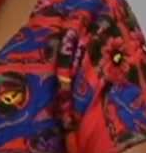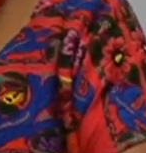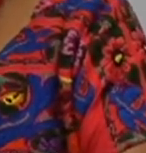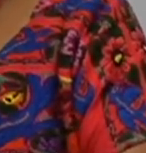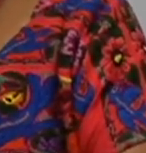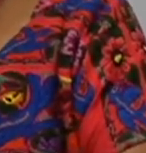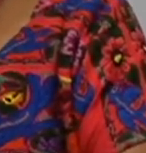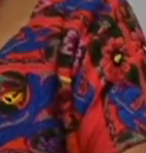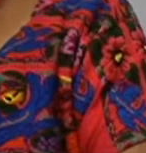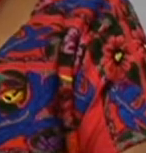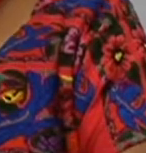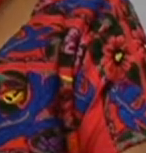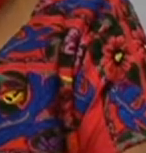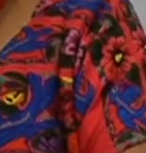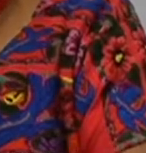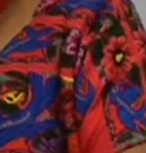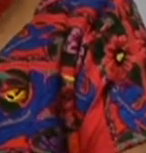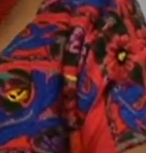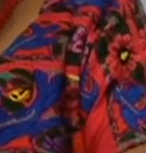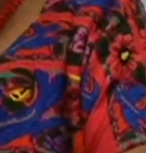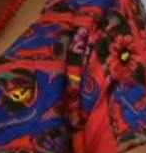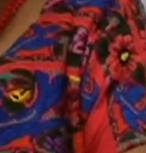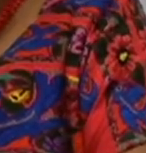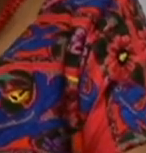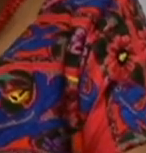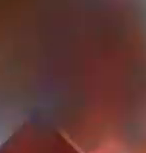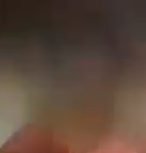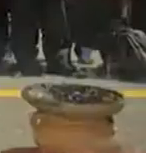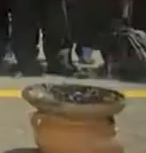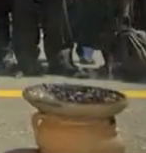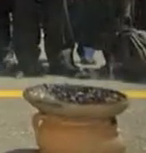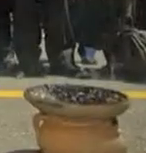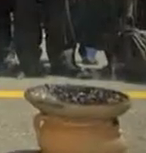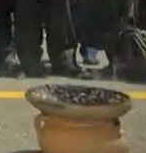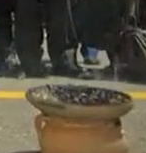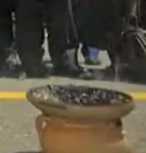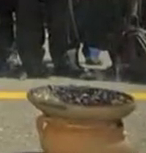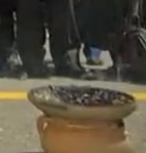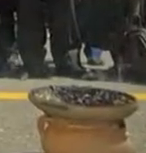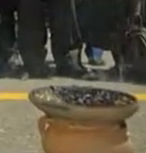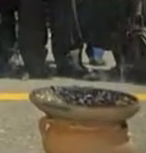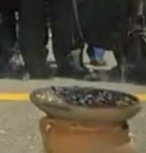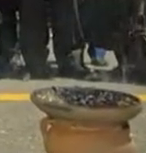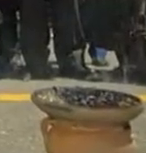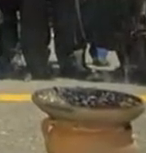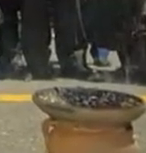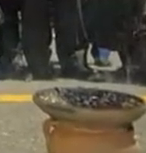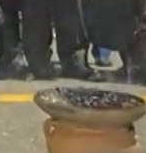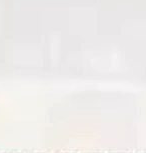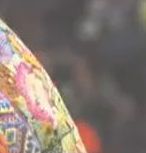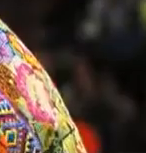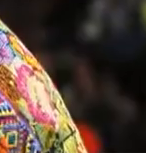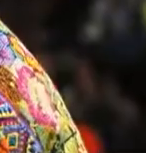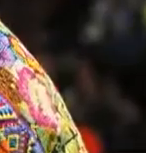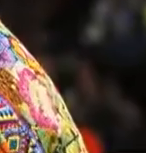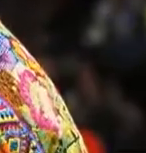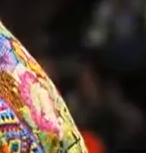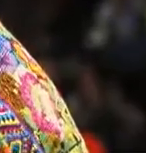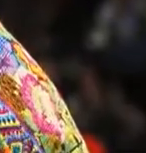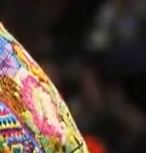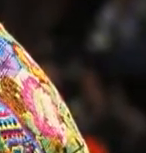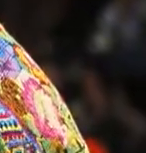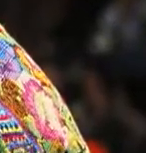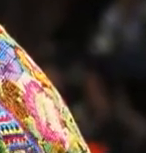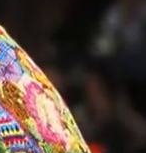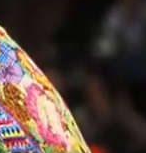el mensaje y coinciden de alguna manera conmigo. Exiliada en México, dada la persecución que sufrió en su país natal en los años